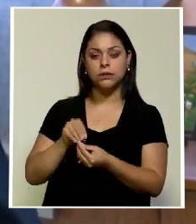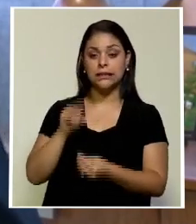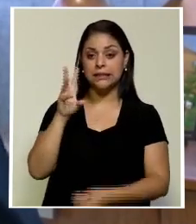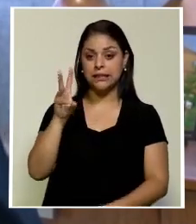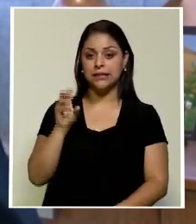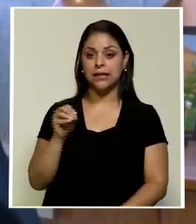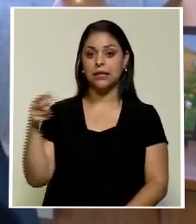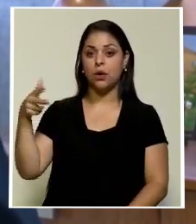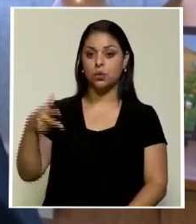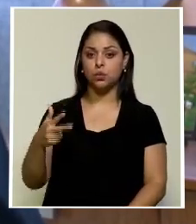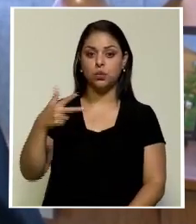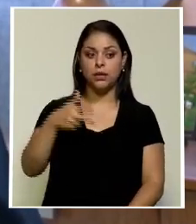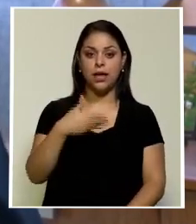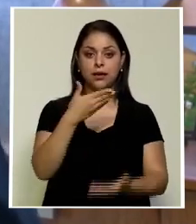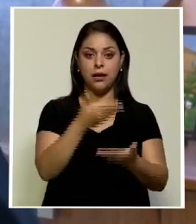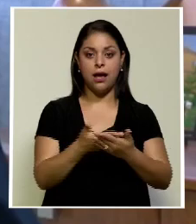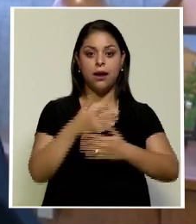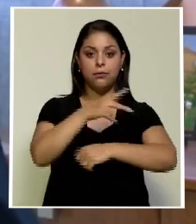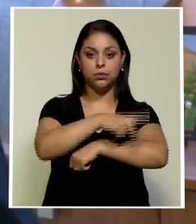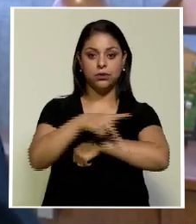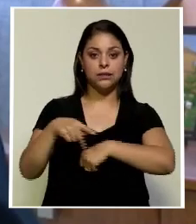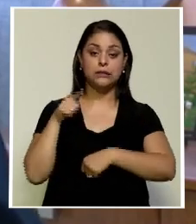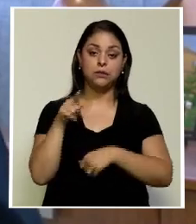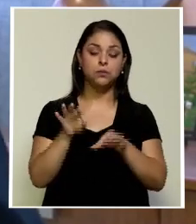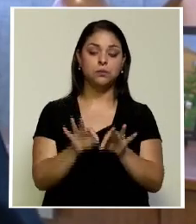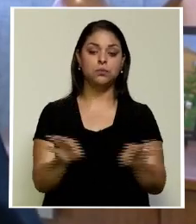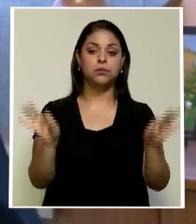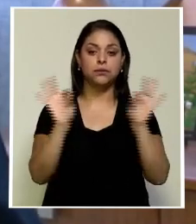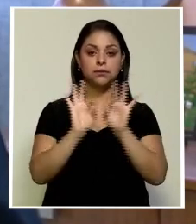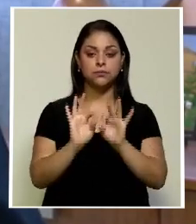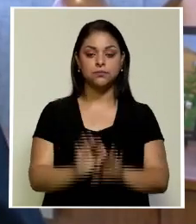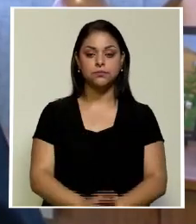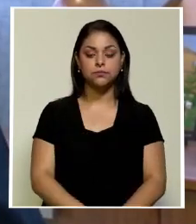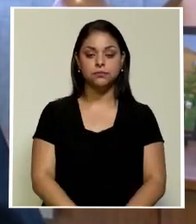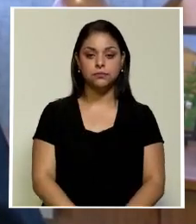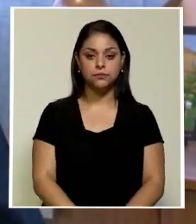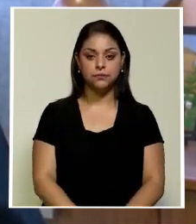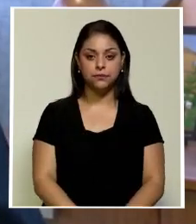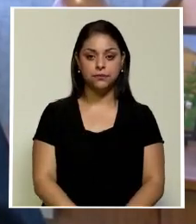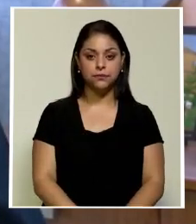para Punta Arenas, lo cual es muy importante. Y eso